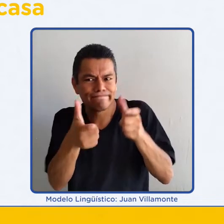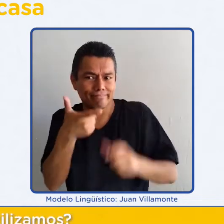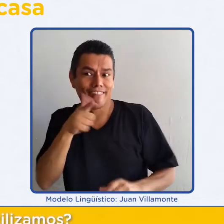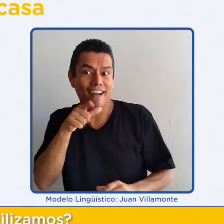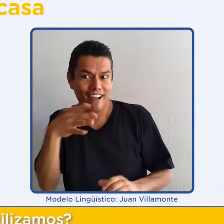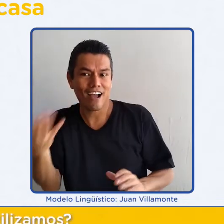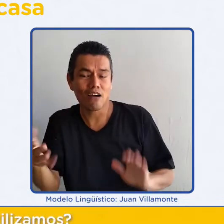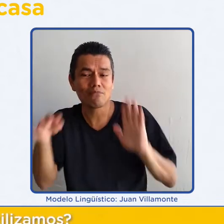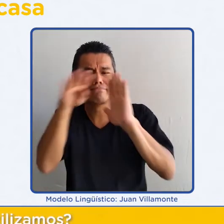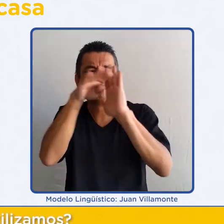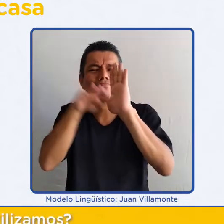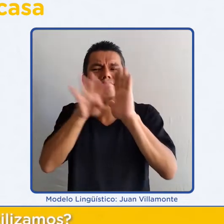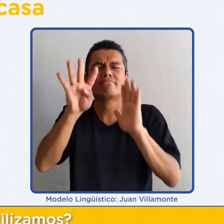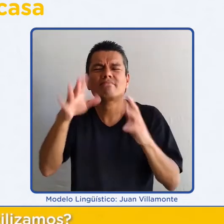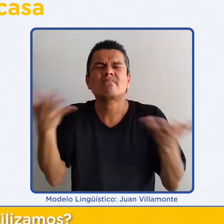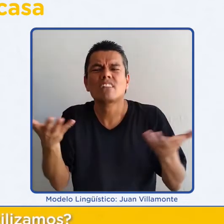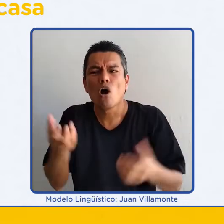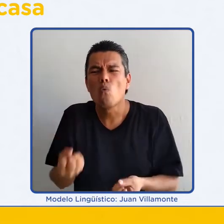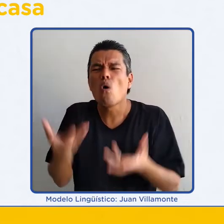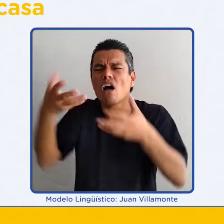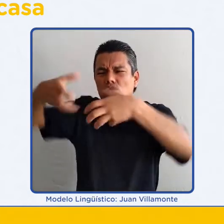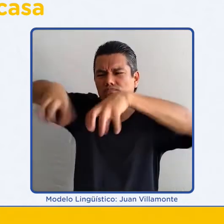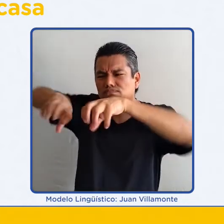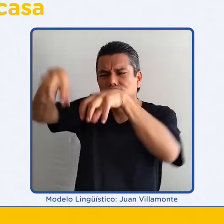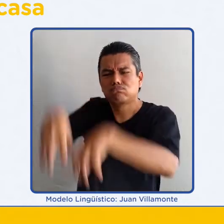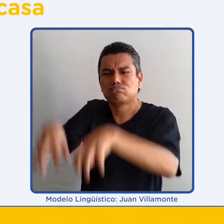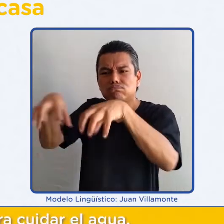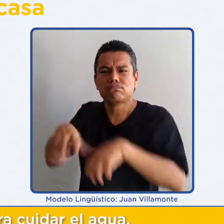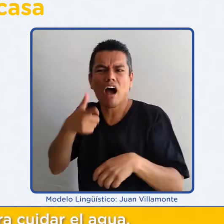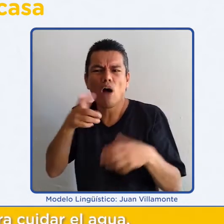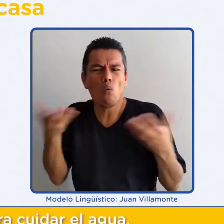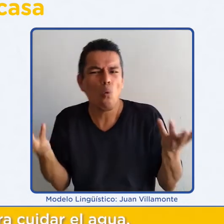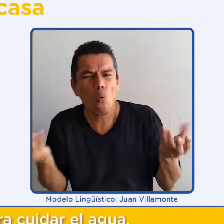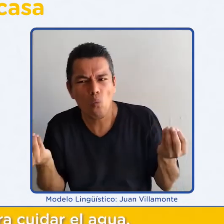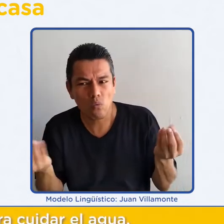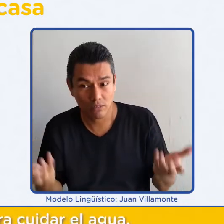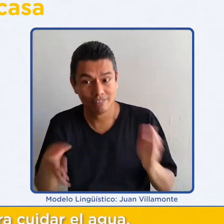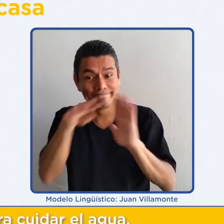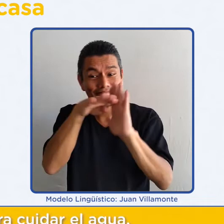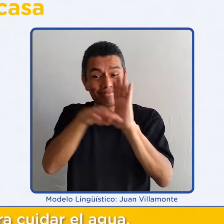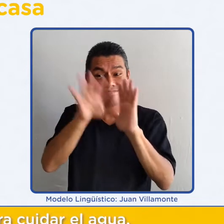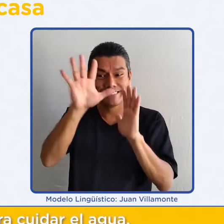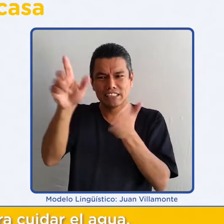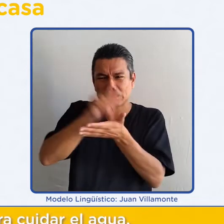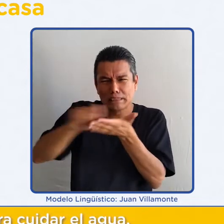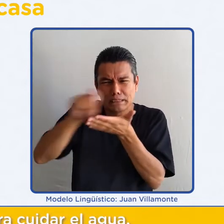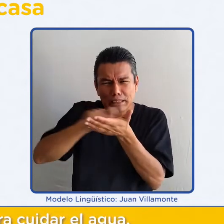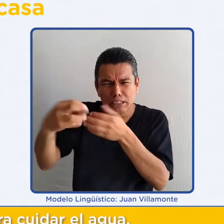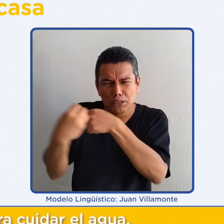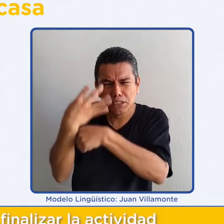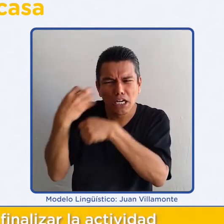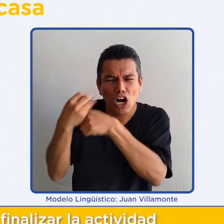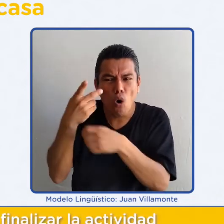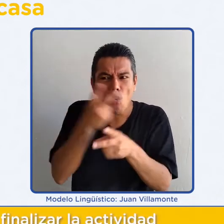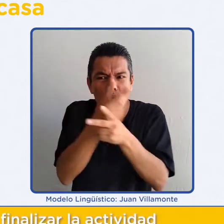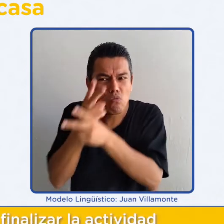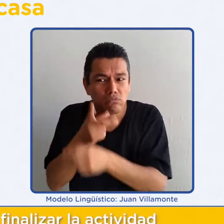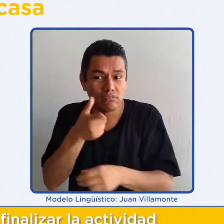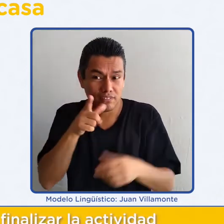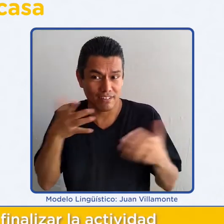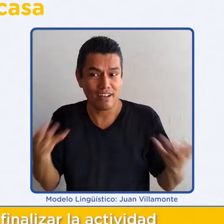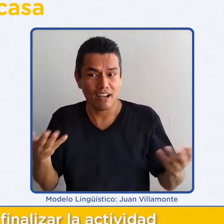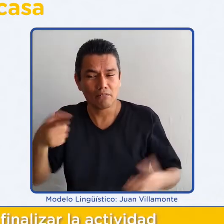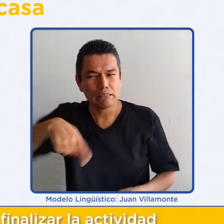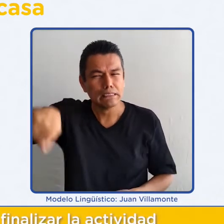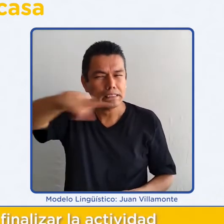4. ¿Cuánta agua utilizamos? Día 5. Escribimos consejos para cuidar el agua. Recordemos